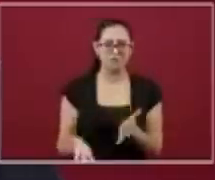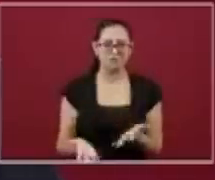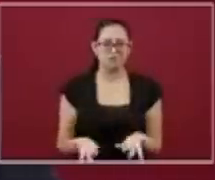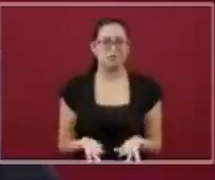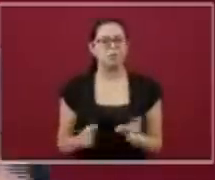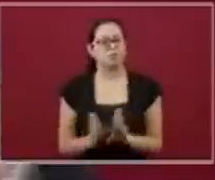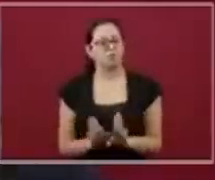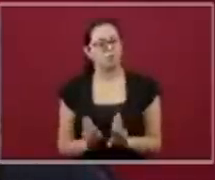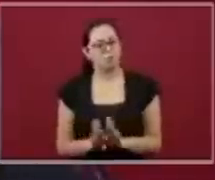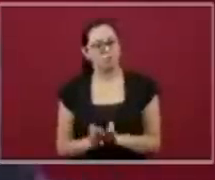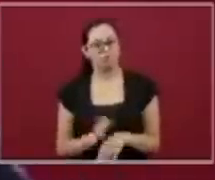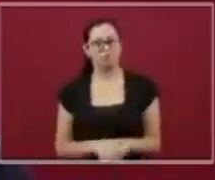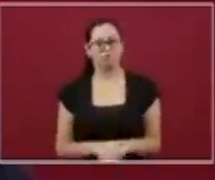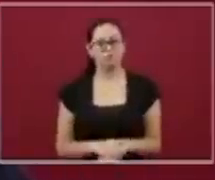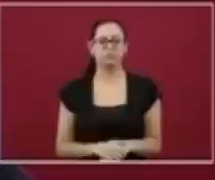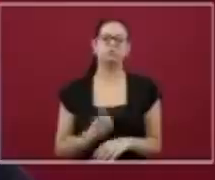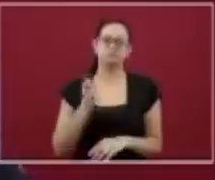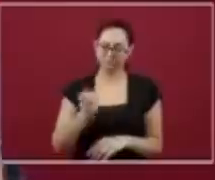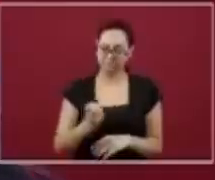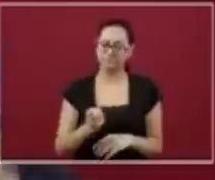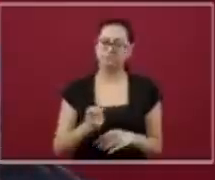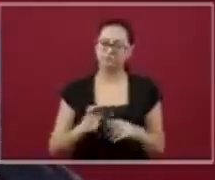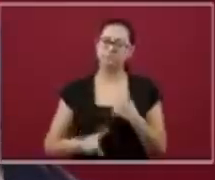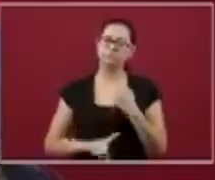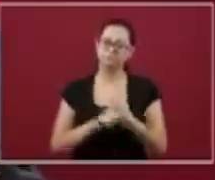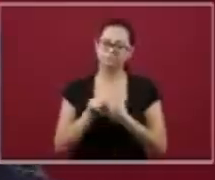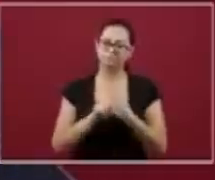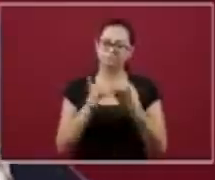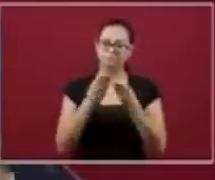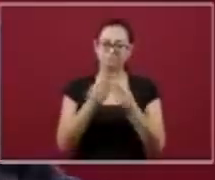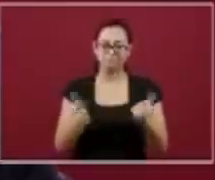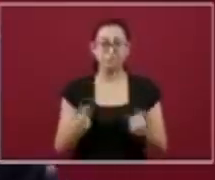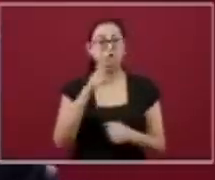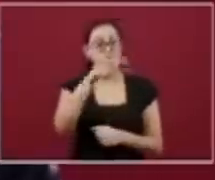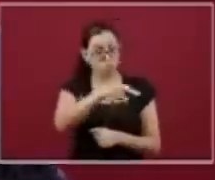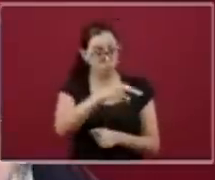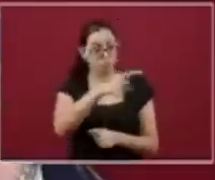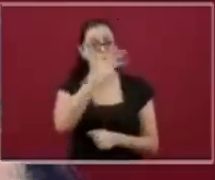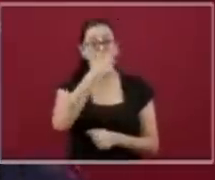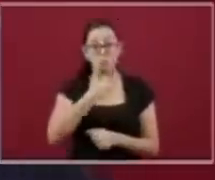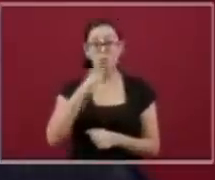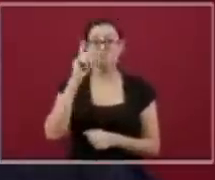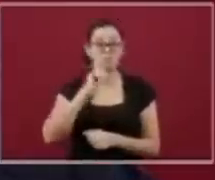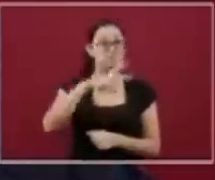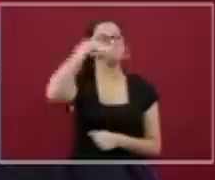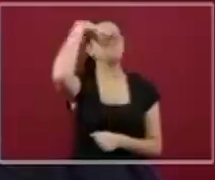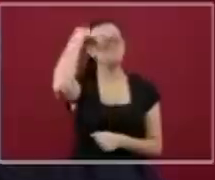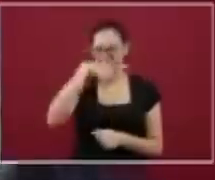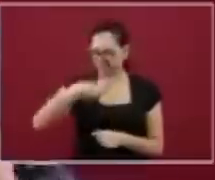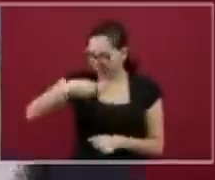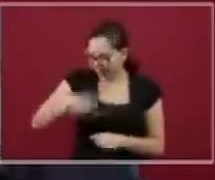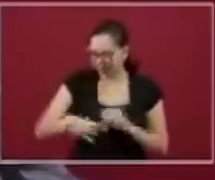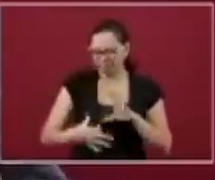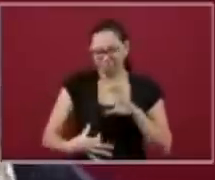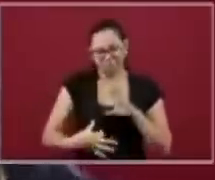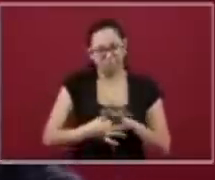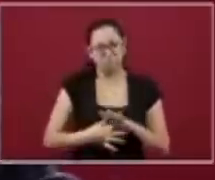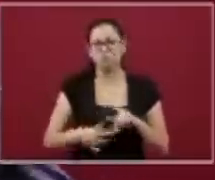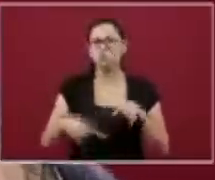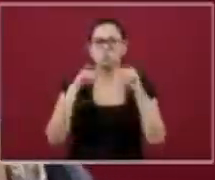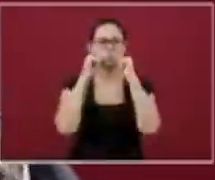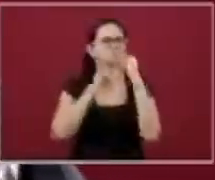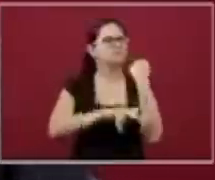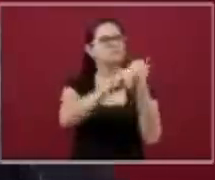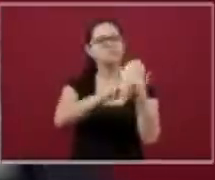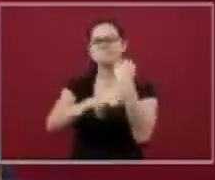eso. Eso es lo que vamos a resolver. Decir, no, tú eres mexicana, tú eres mexicano, donde estés. Y te voy a facilitar todo, en